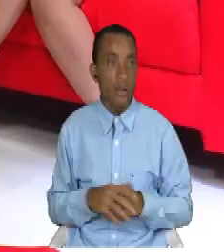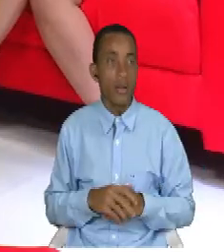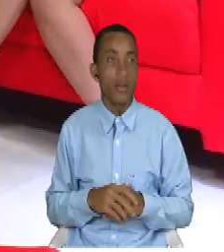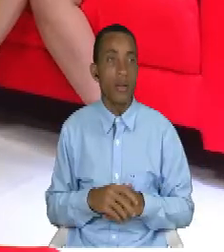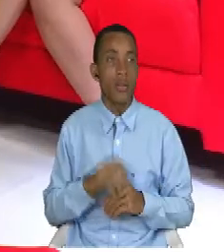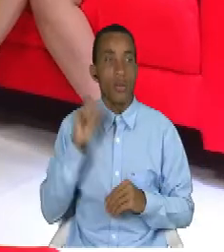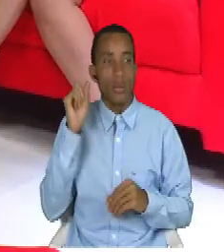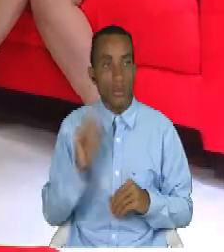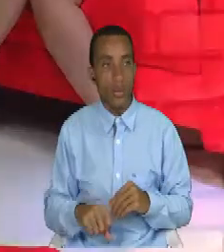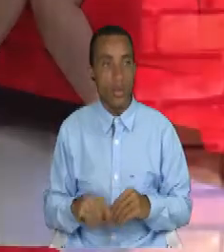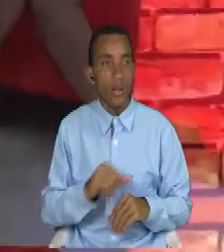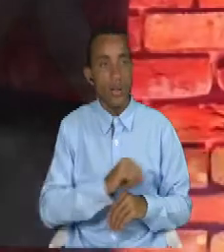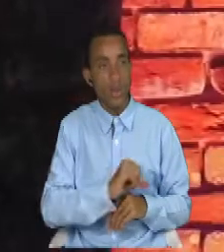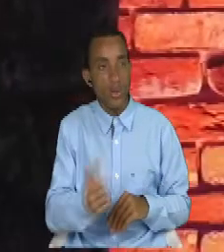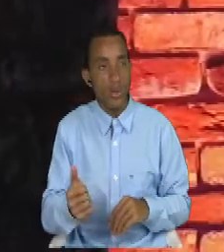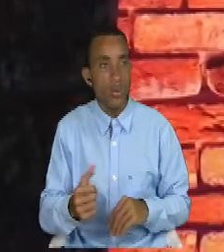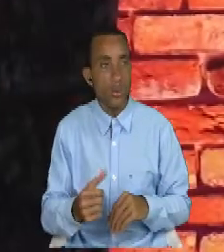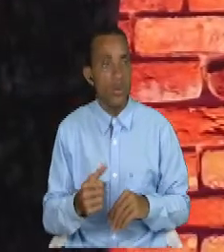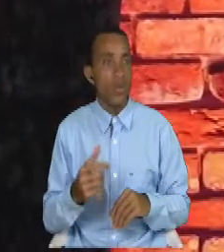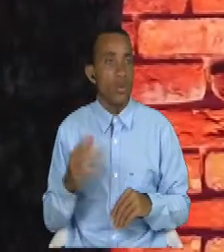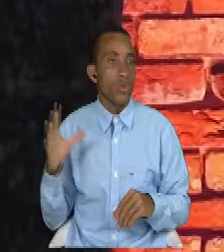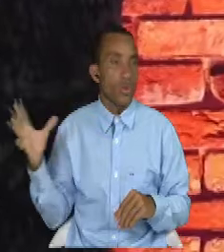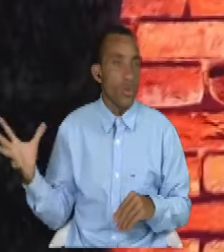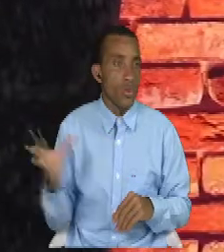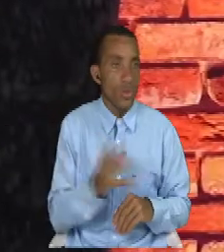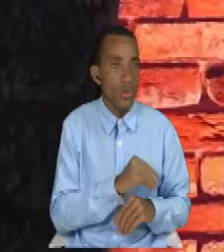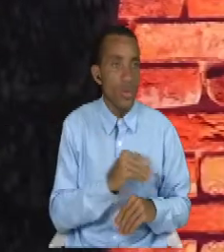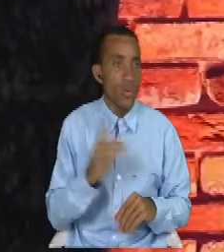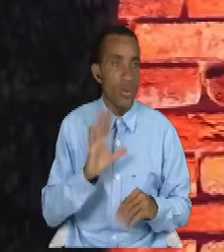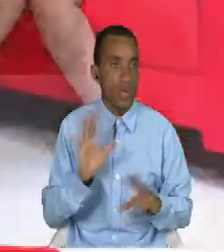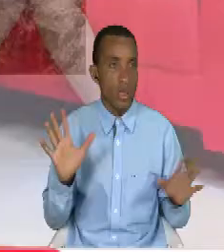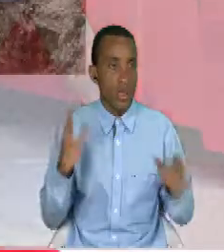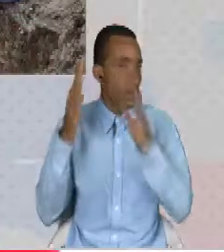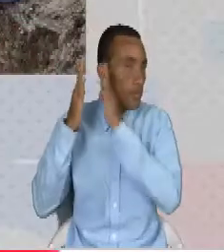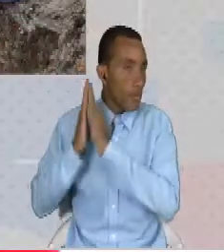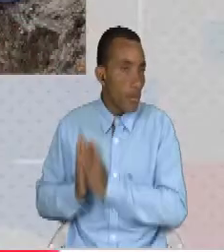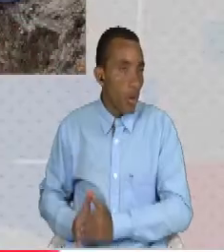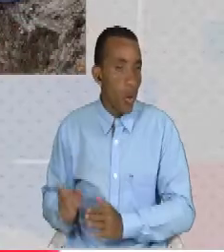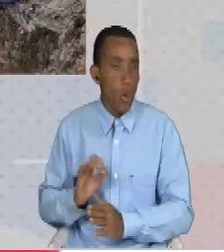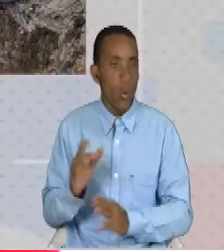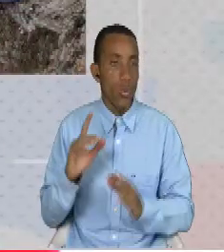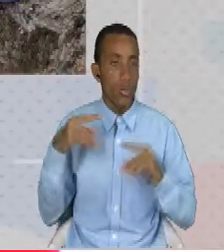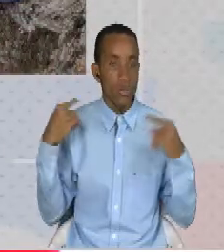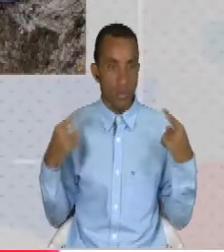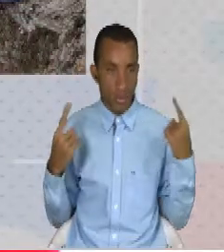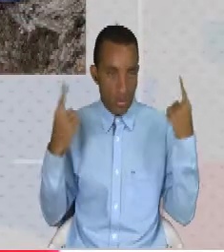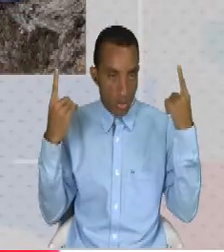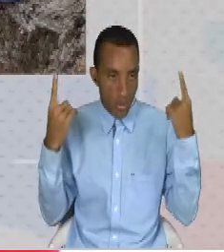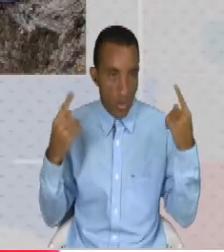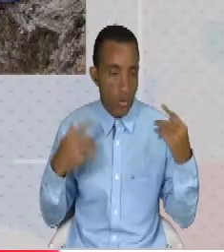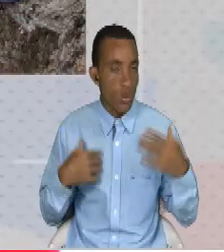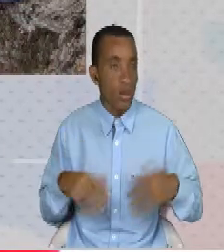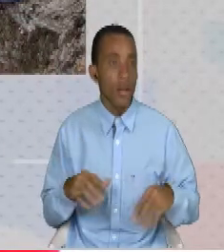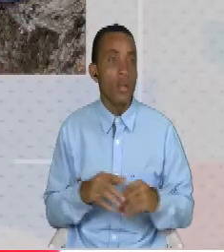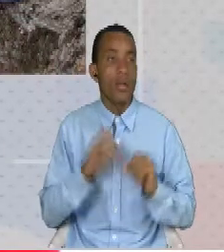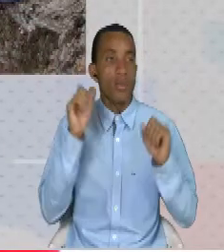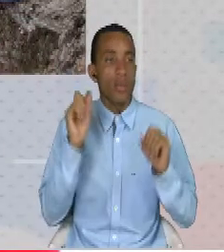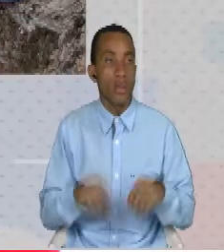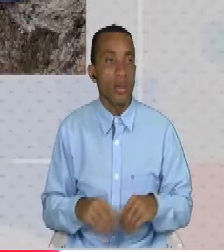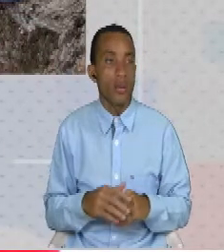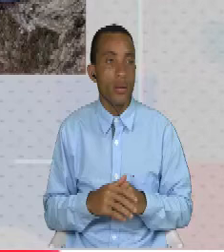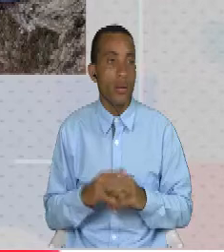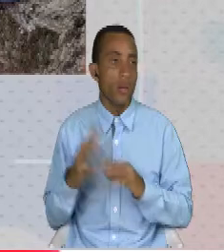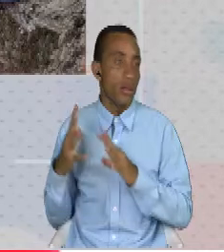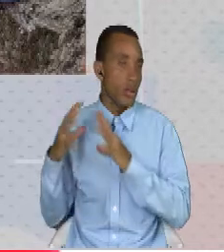manejadas tratamiento para todo tipo de cabello solamente bueno clara te cuento que aunque ahí dice que para cabello liso también lo pueden utilizar las